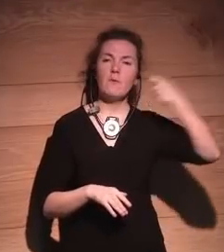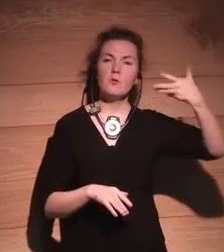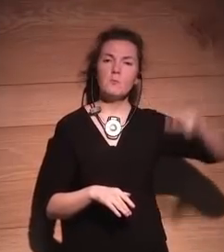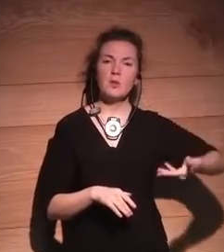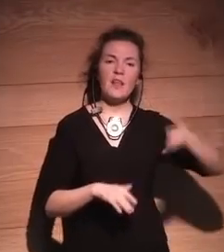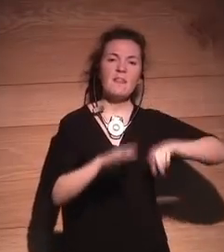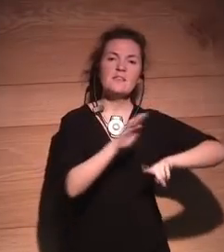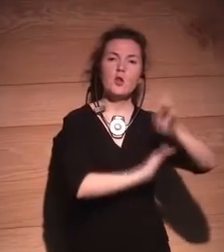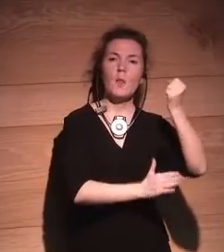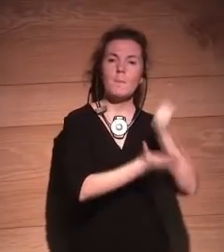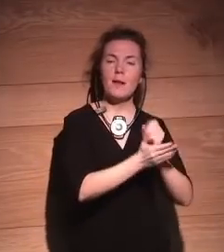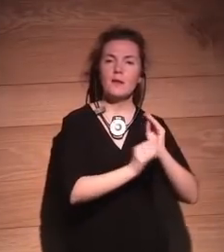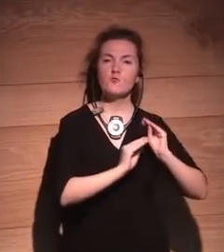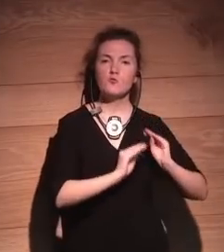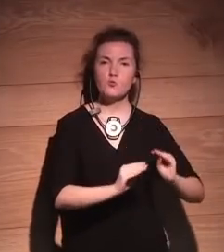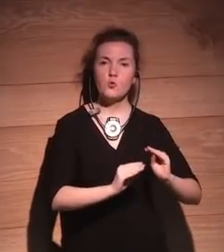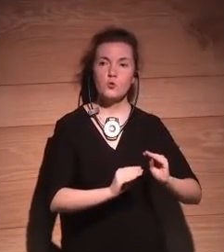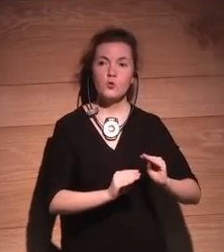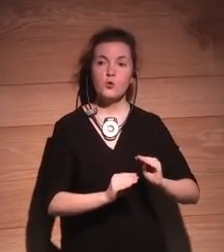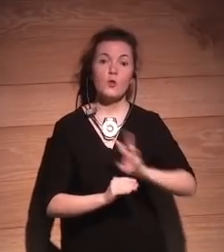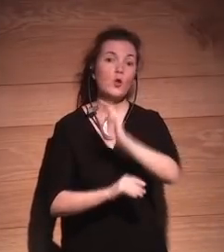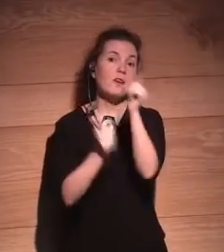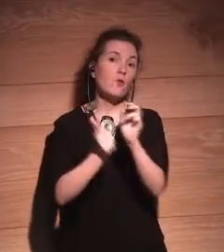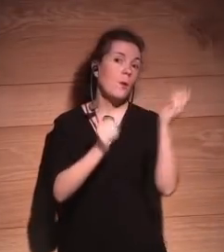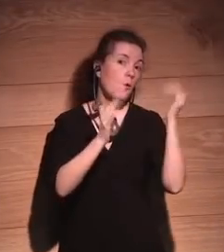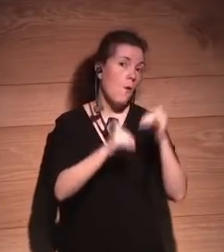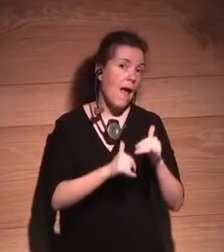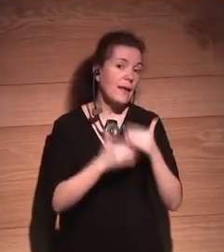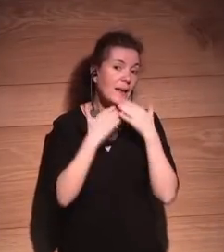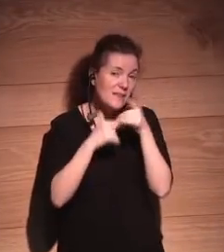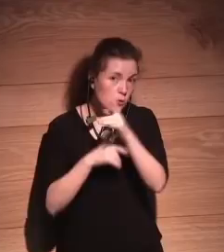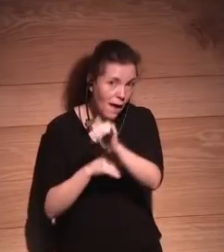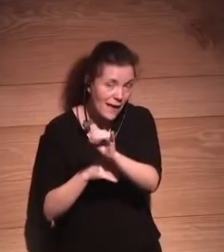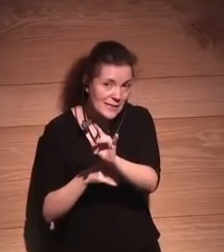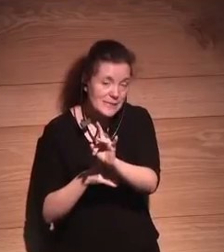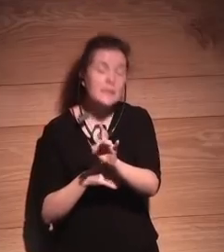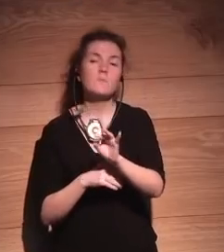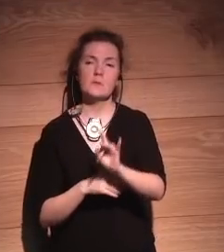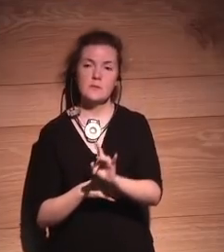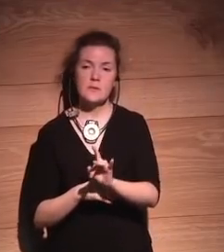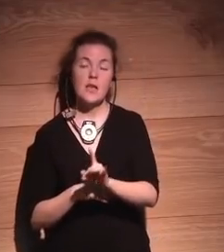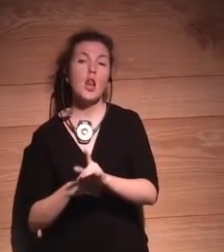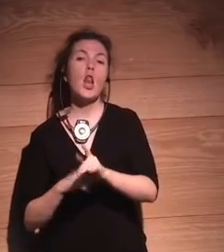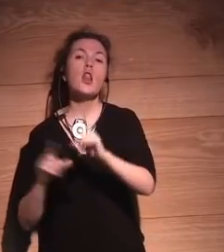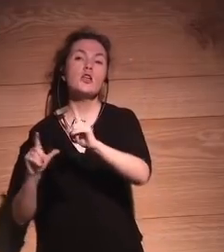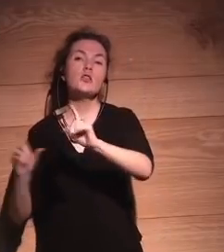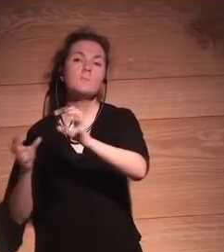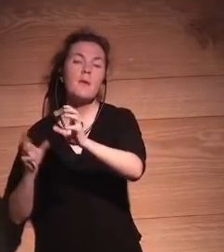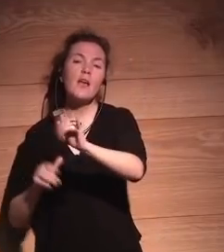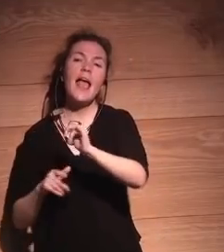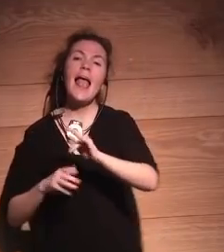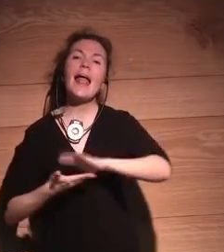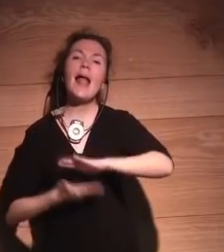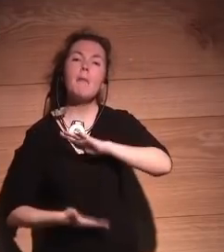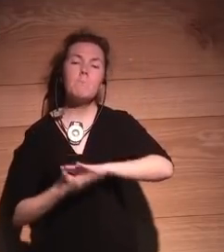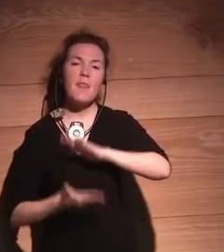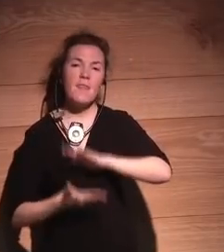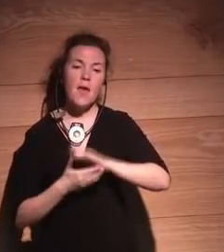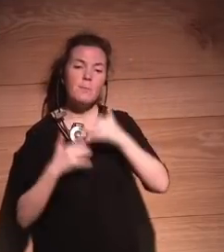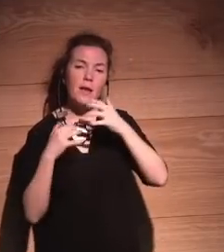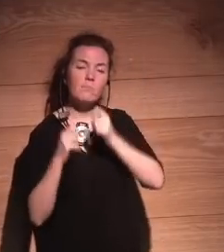de marca que probablemente no tendrían de otra manera. Sí. ¿Qué ofrecemos los medios? Capacidad de llegar a un gran volumen